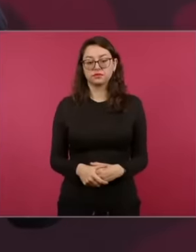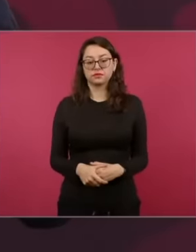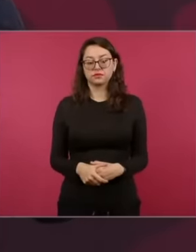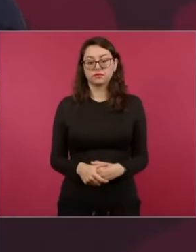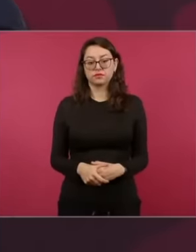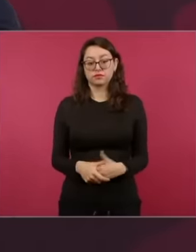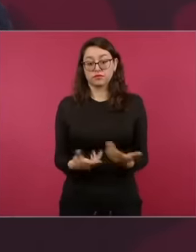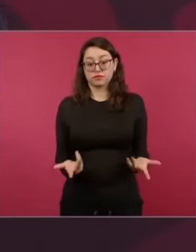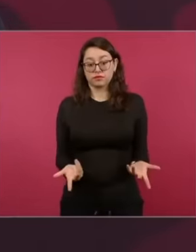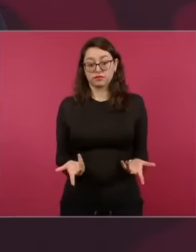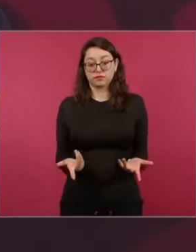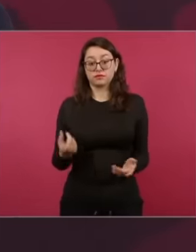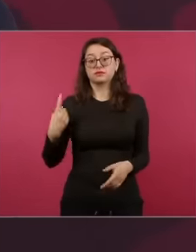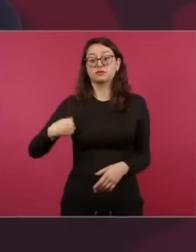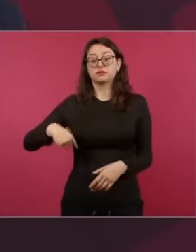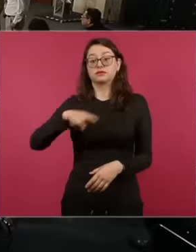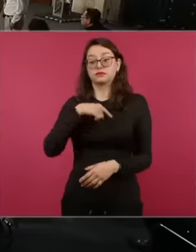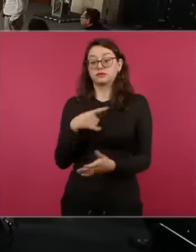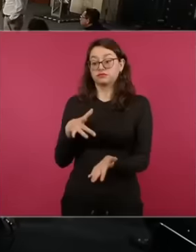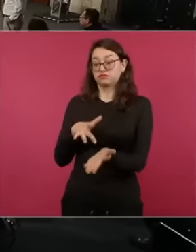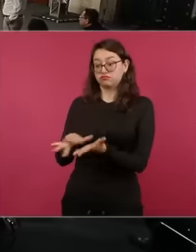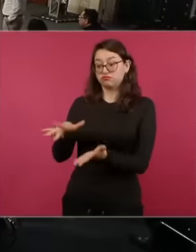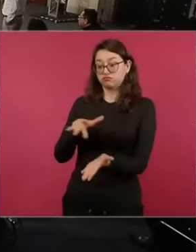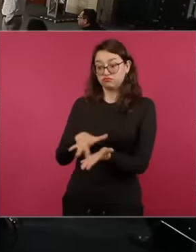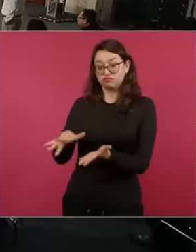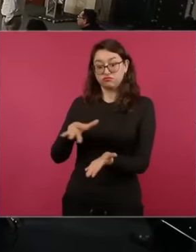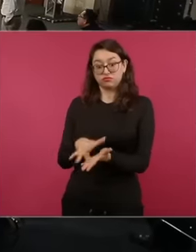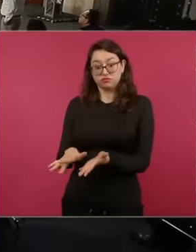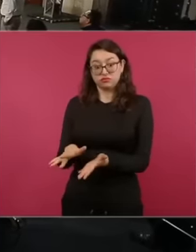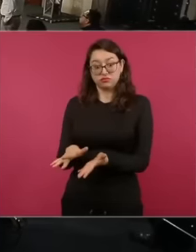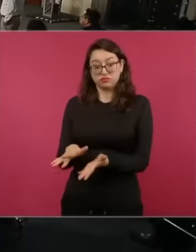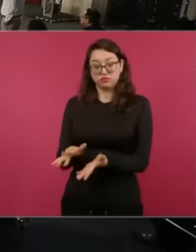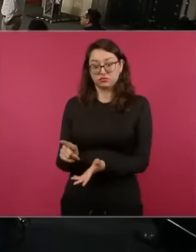ayuda a que no tengamos